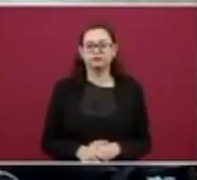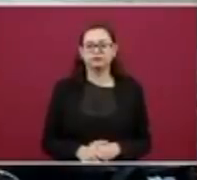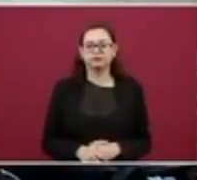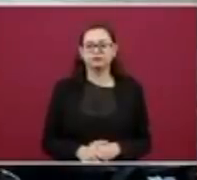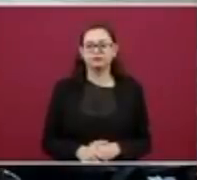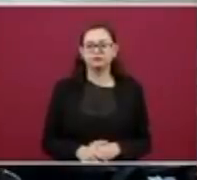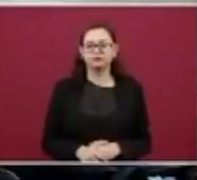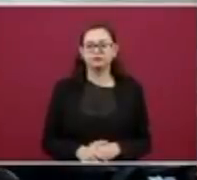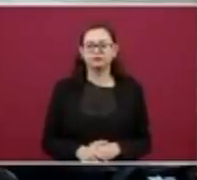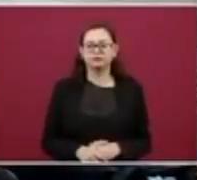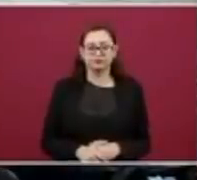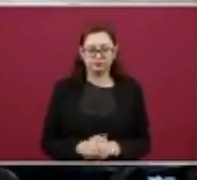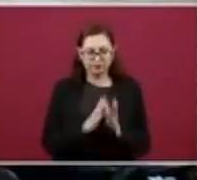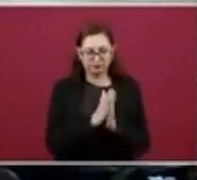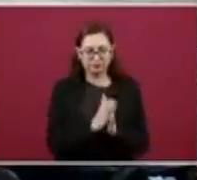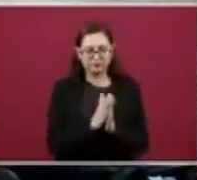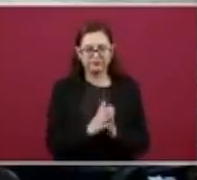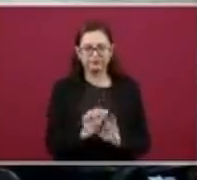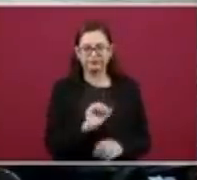Sí.